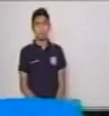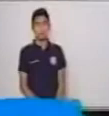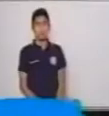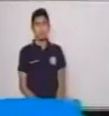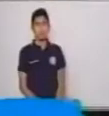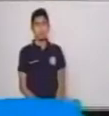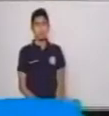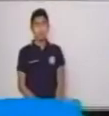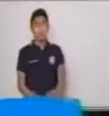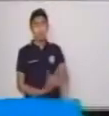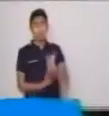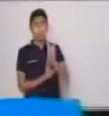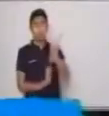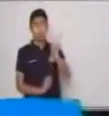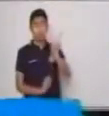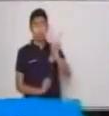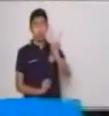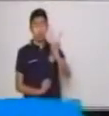Más